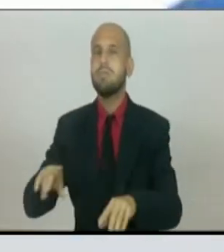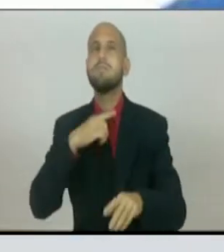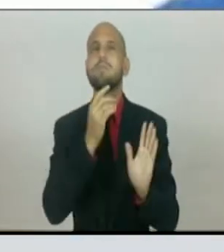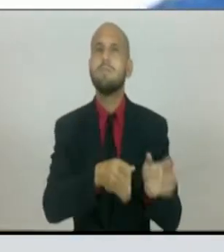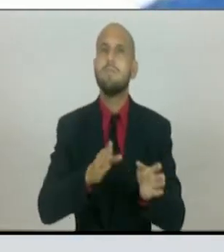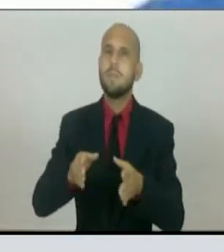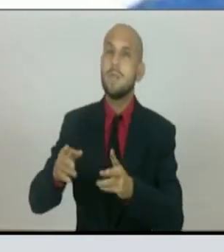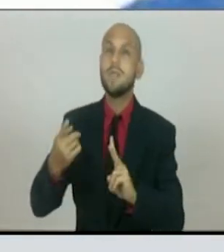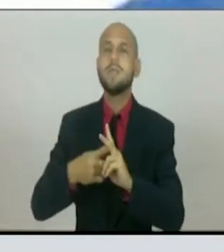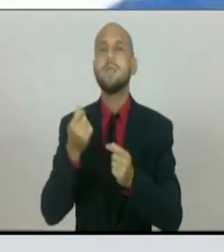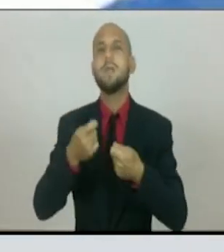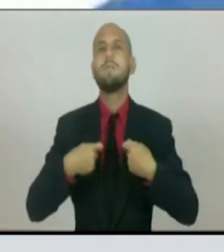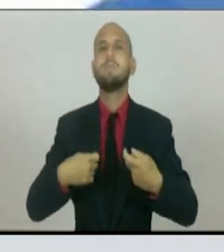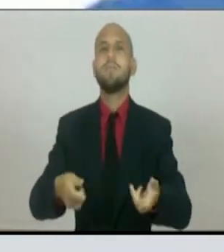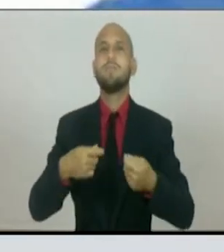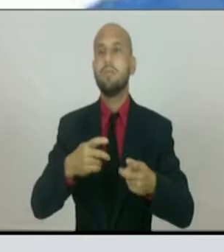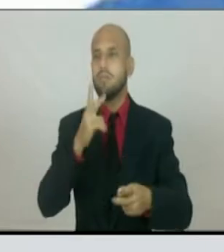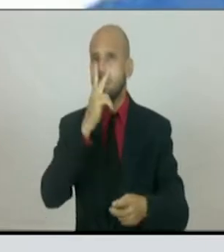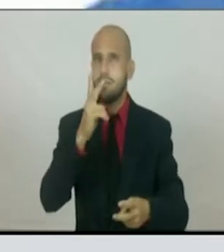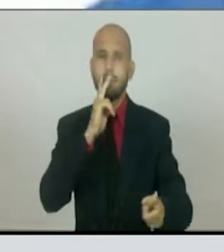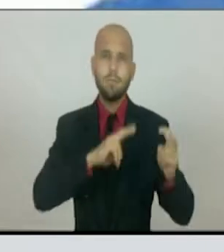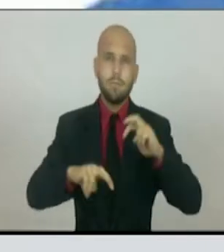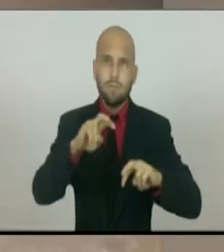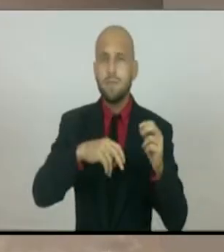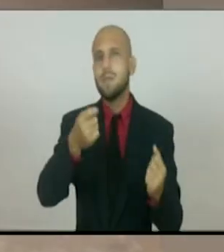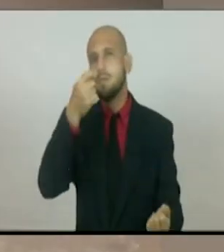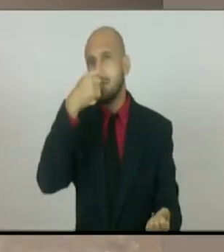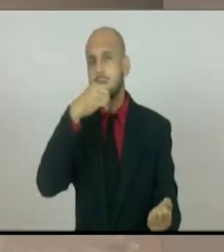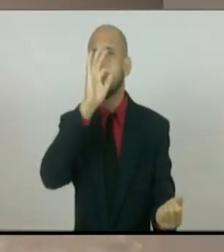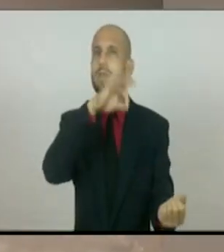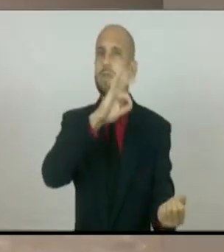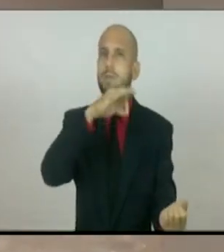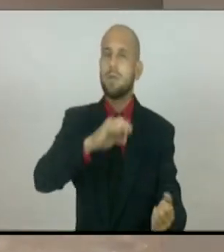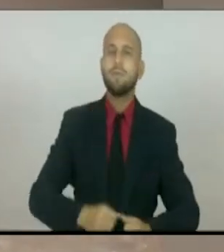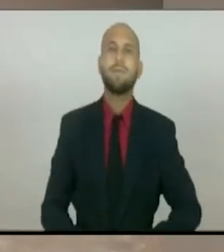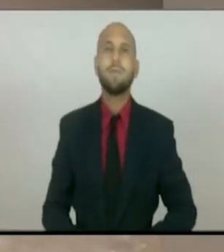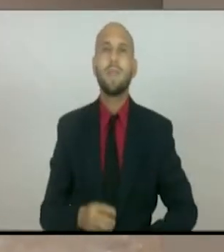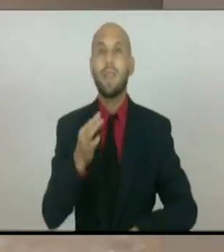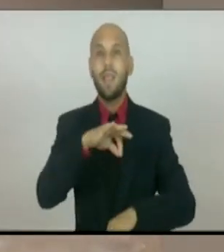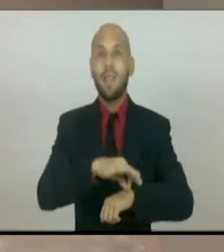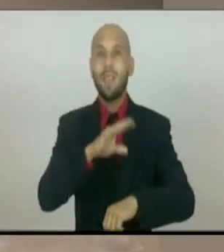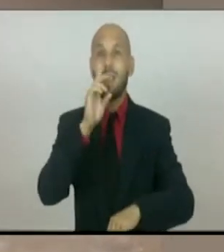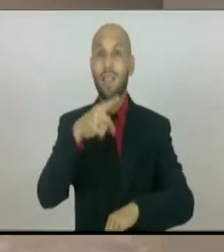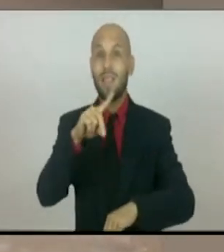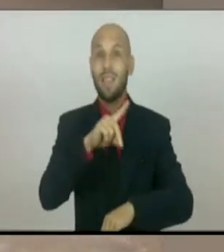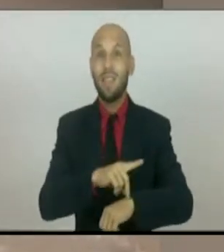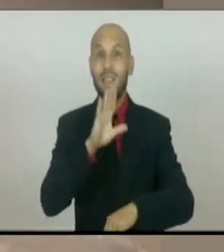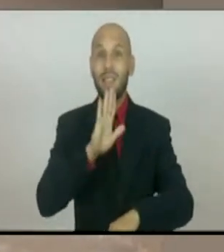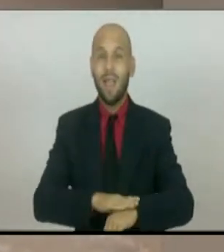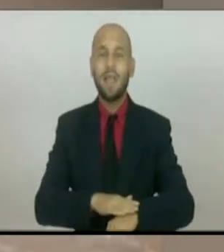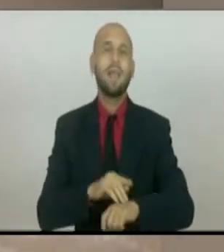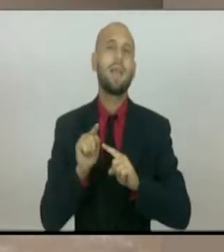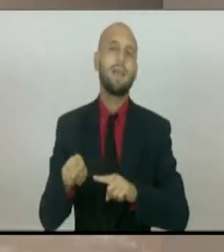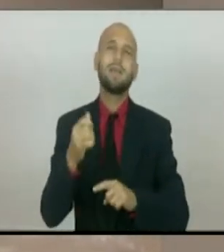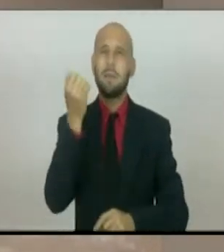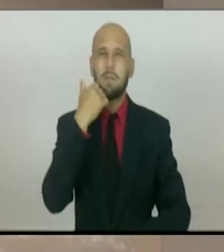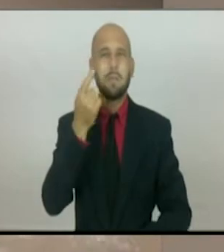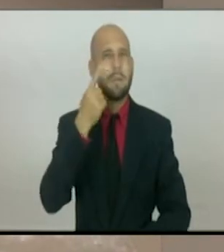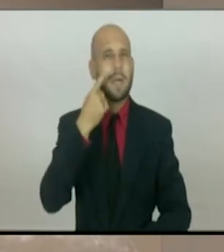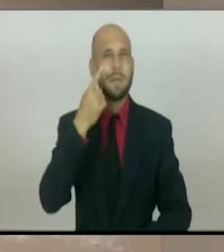relacionados con la prevención, diagnóstico y tratamiento. El dengue es la enfermedad por arbovirus más común, con